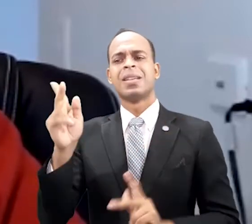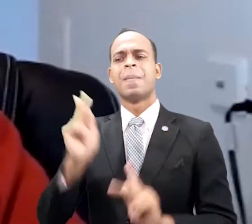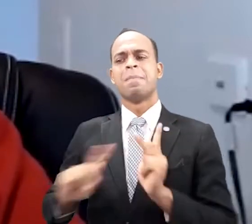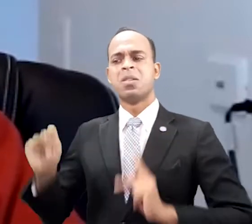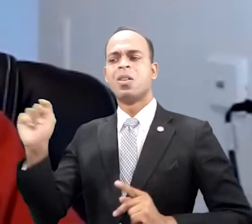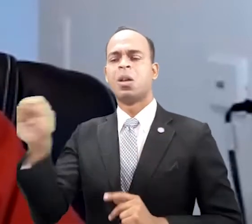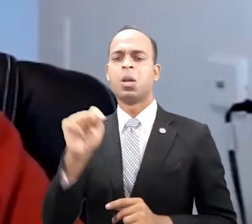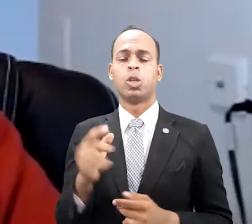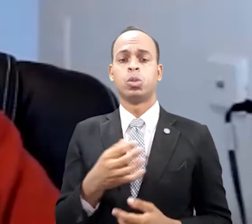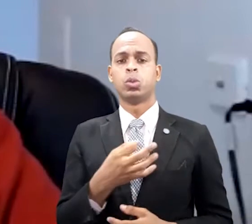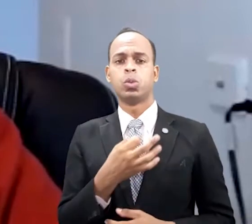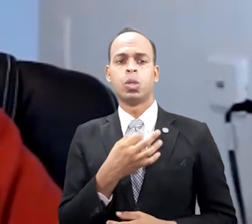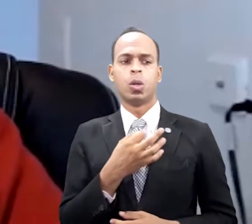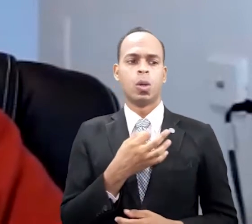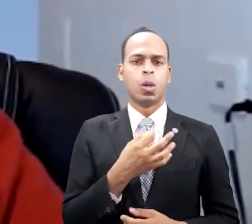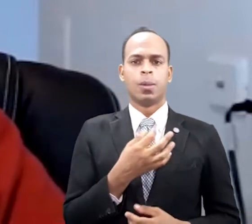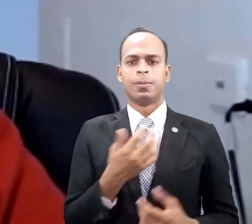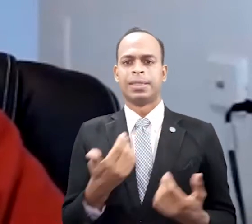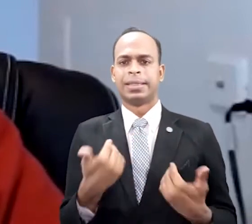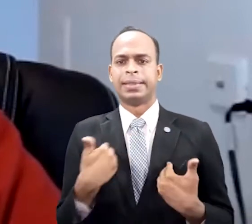haber intereses.